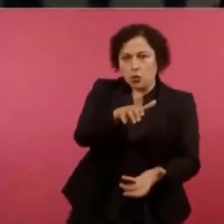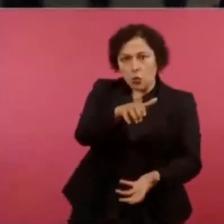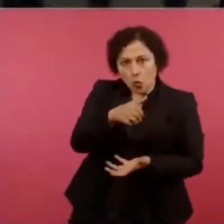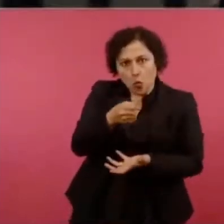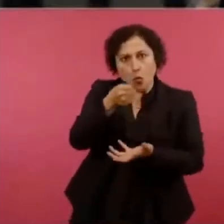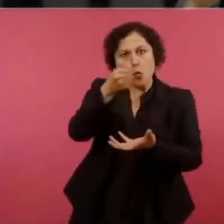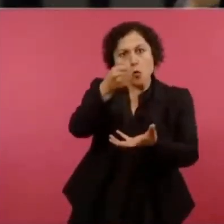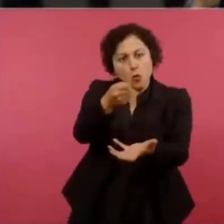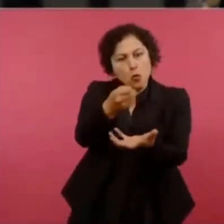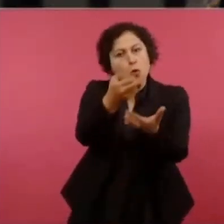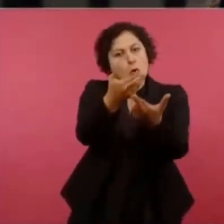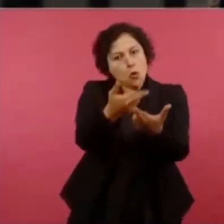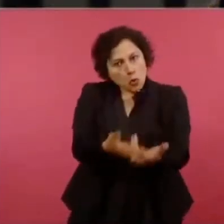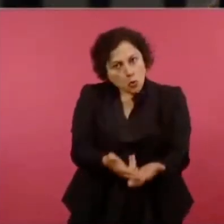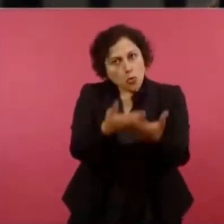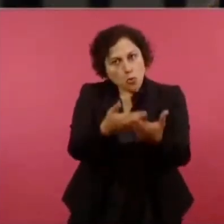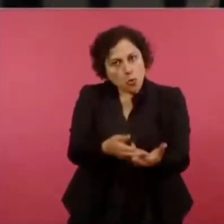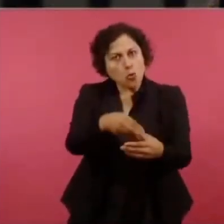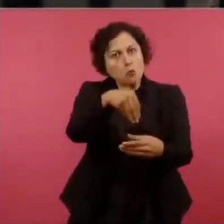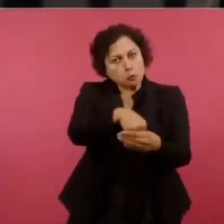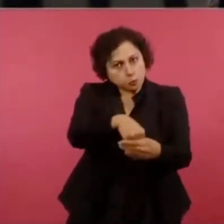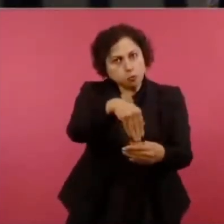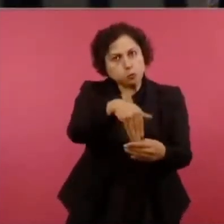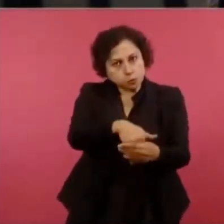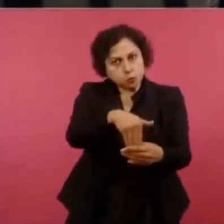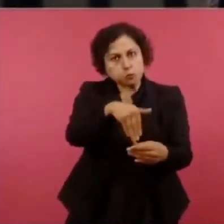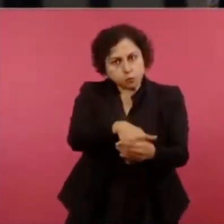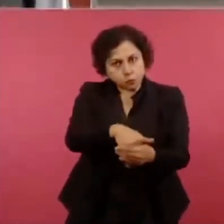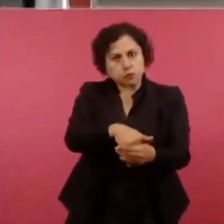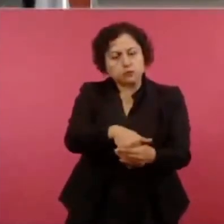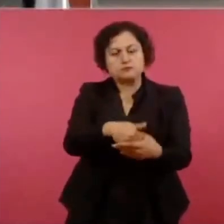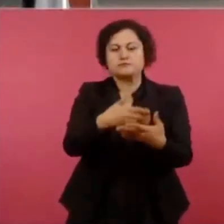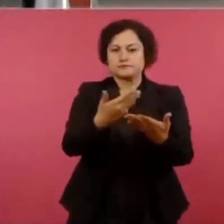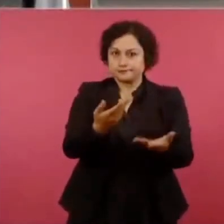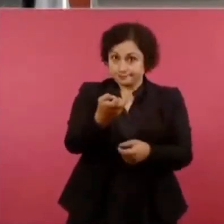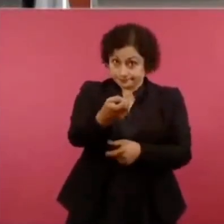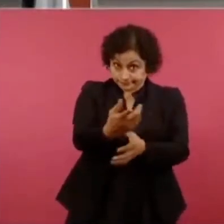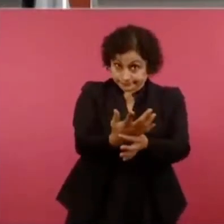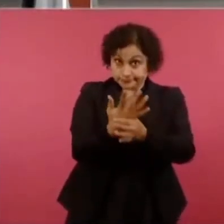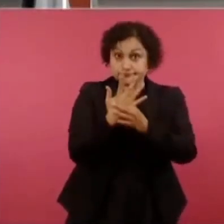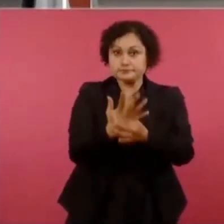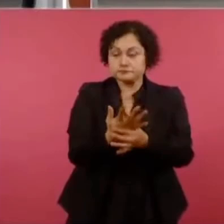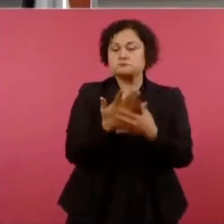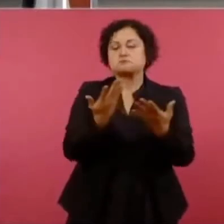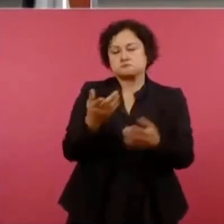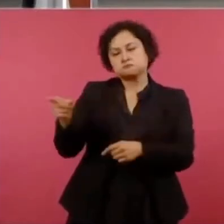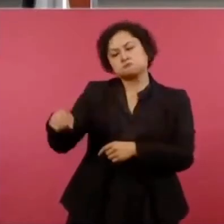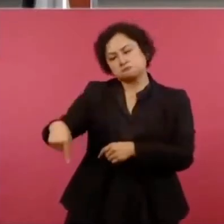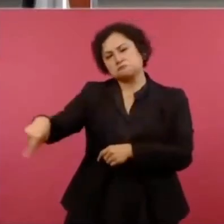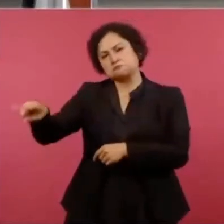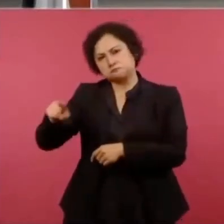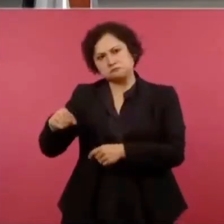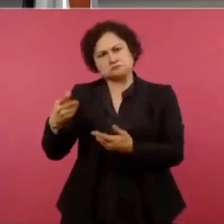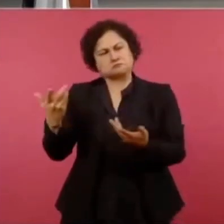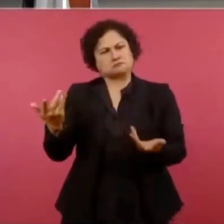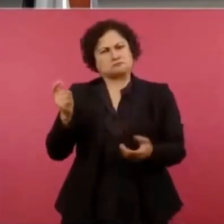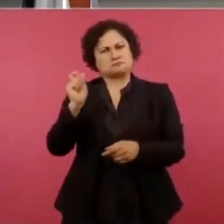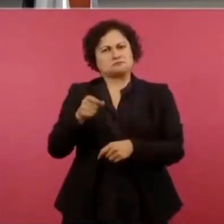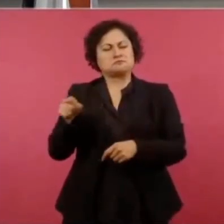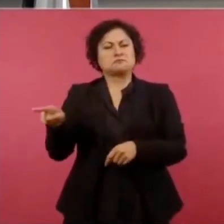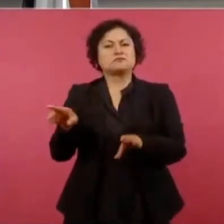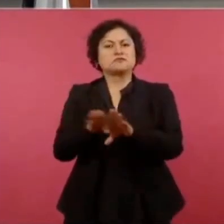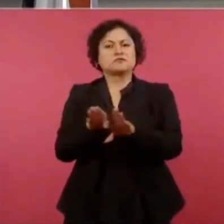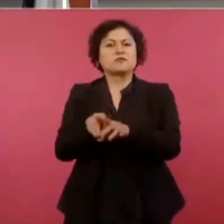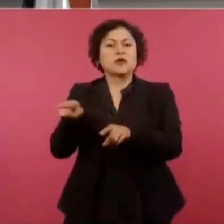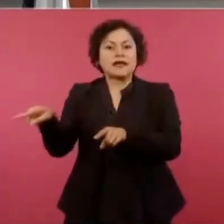el momento de revisar cómo antes, a pesar de que privatizaban todo, lo